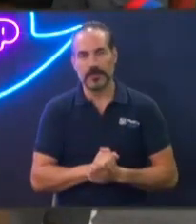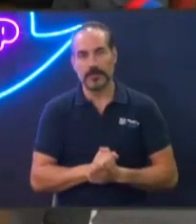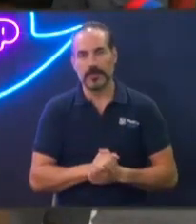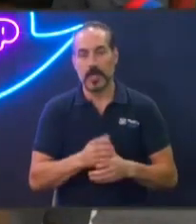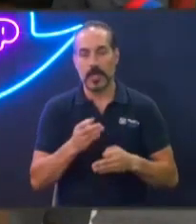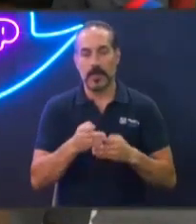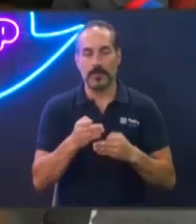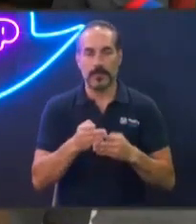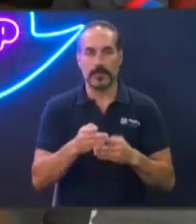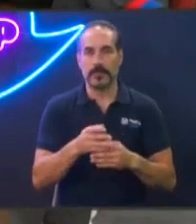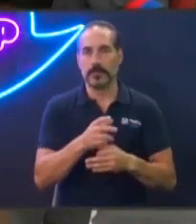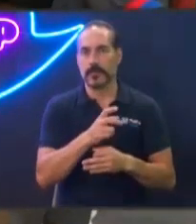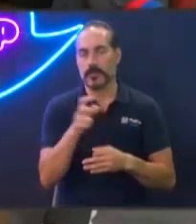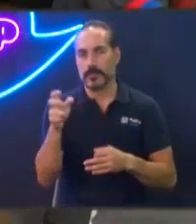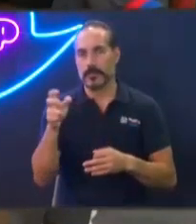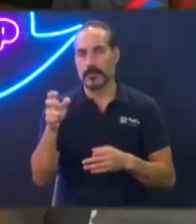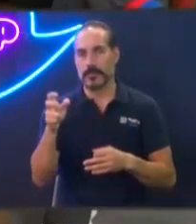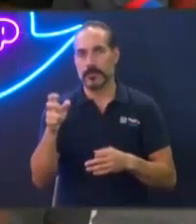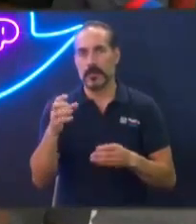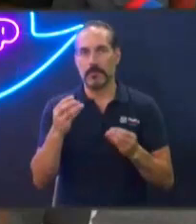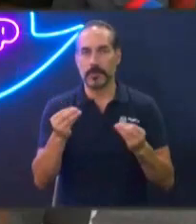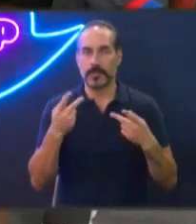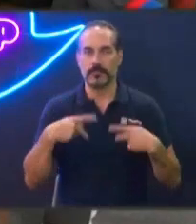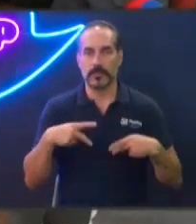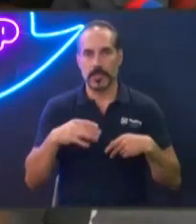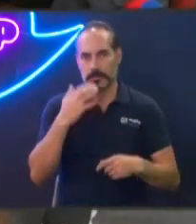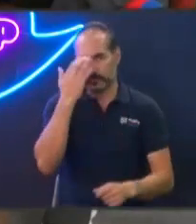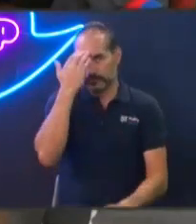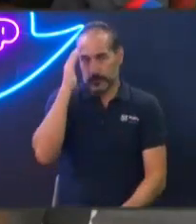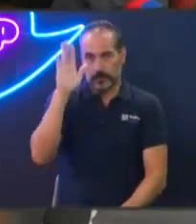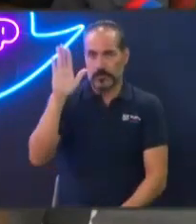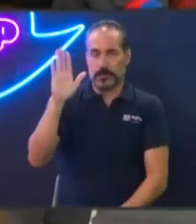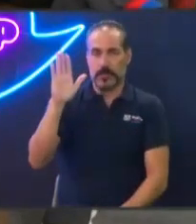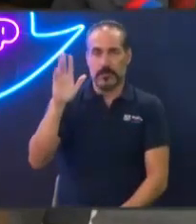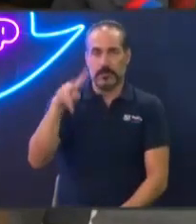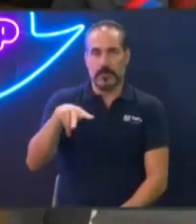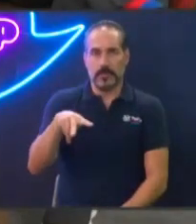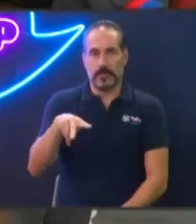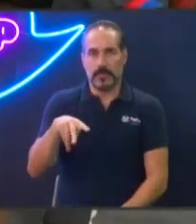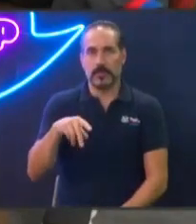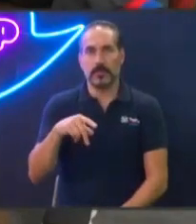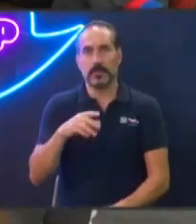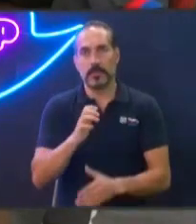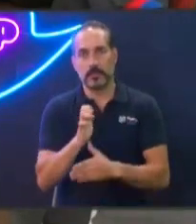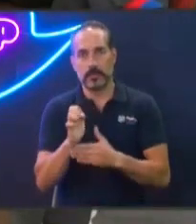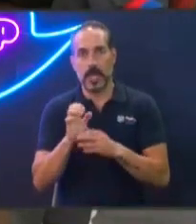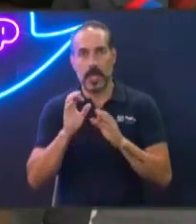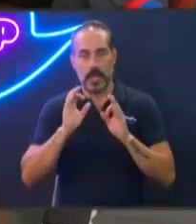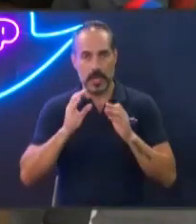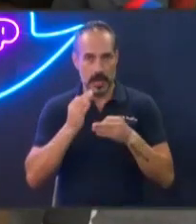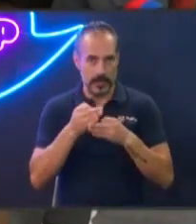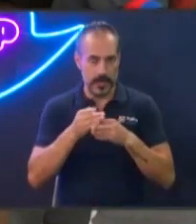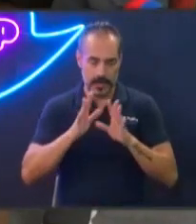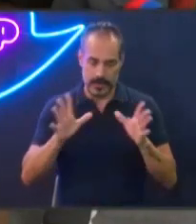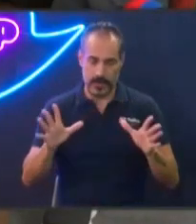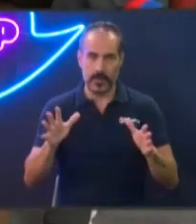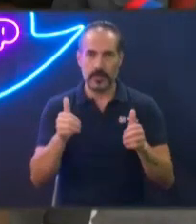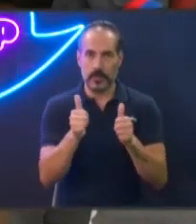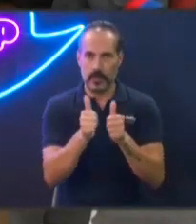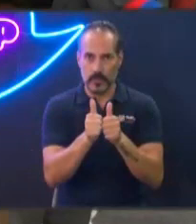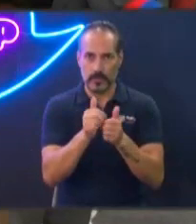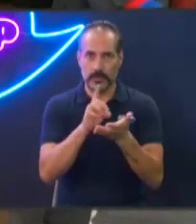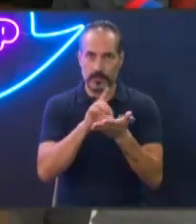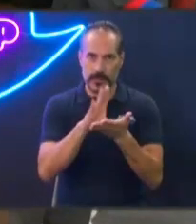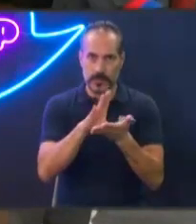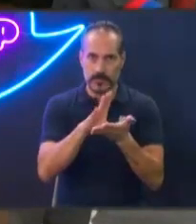a este un un porcentaje porque es tanto comunidad con discapacidad como sin discapacidad los que están en en el en el este en el Centro